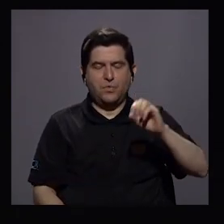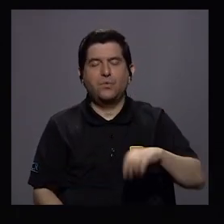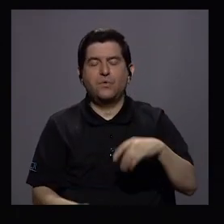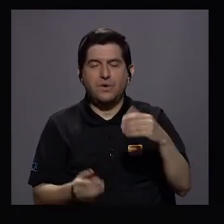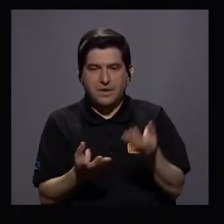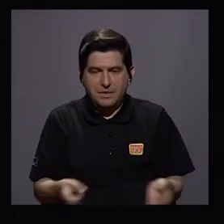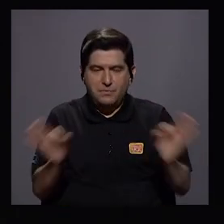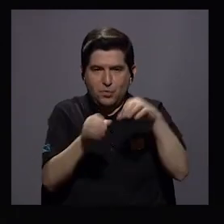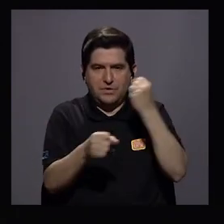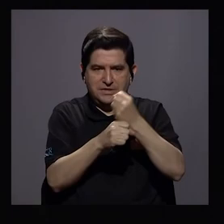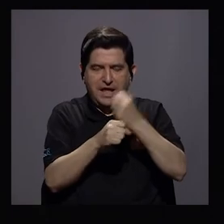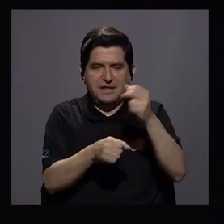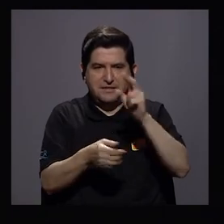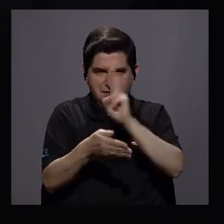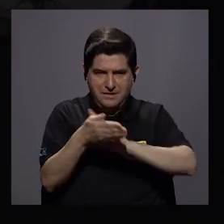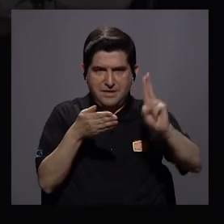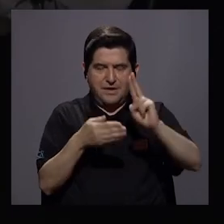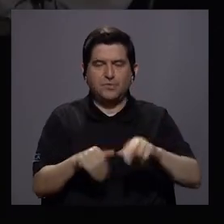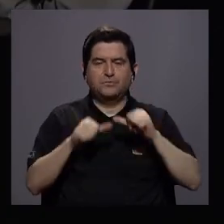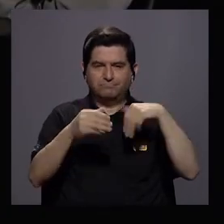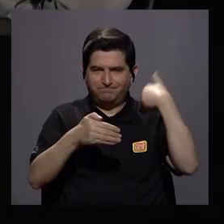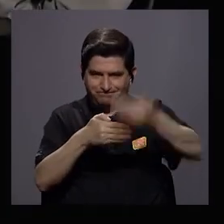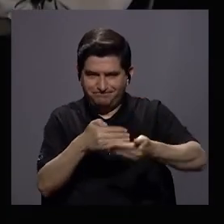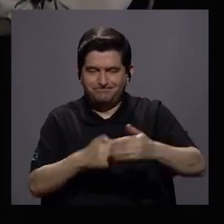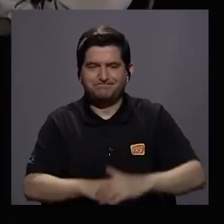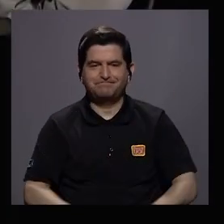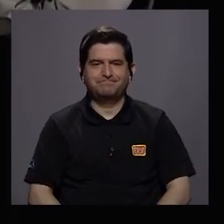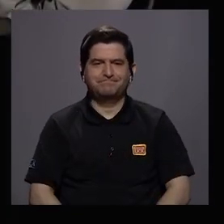para la universidad. Ya regresamos.